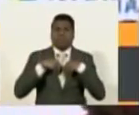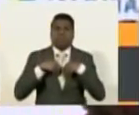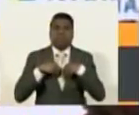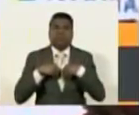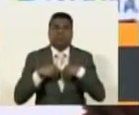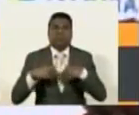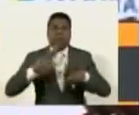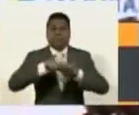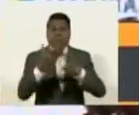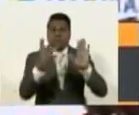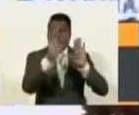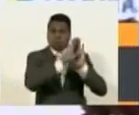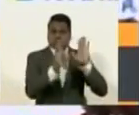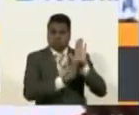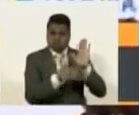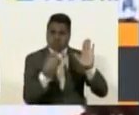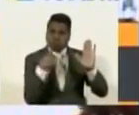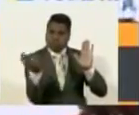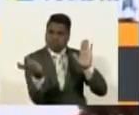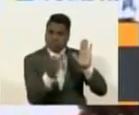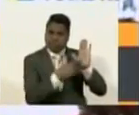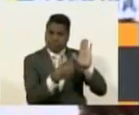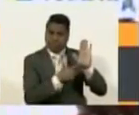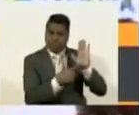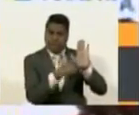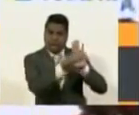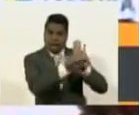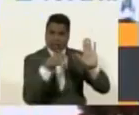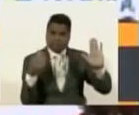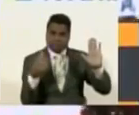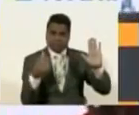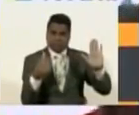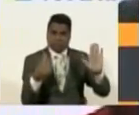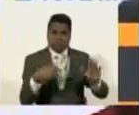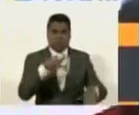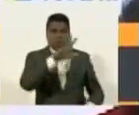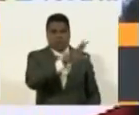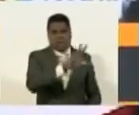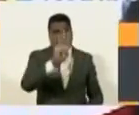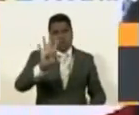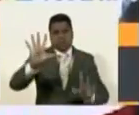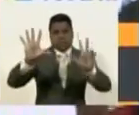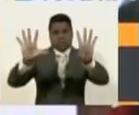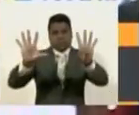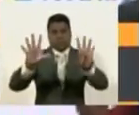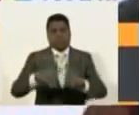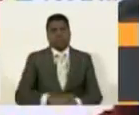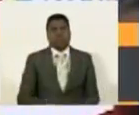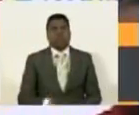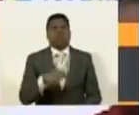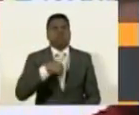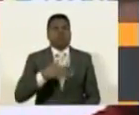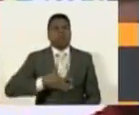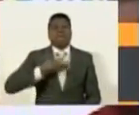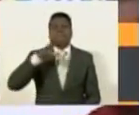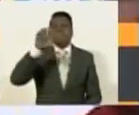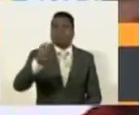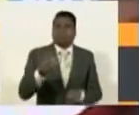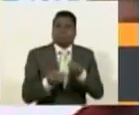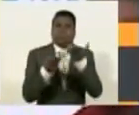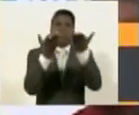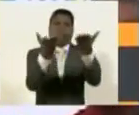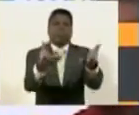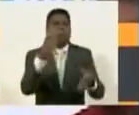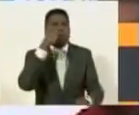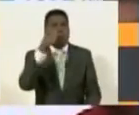un mandato de la constitución. Y lo asume. ¿Qué dijo el compañero Nicolás Maduro? Yo pongo el poder que tengo en manos del